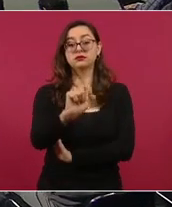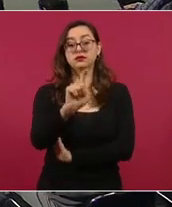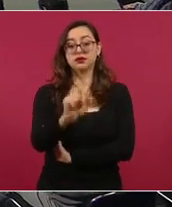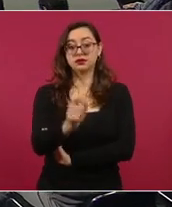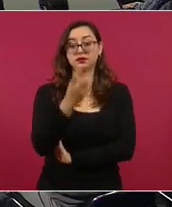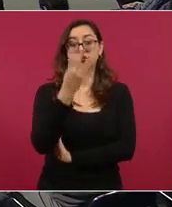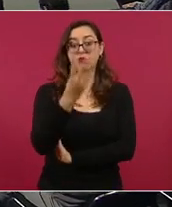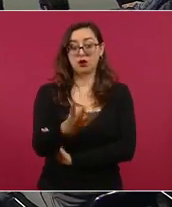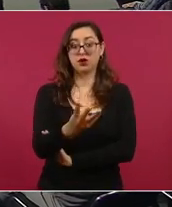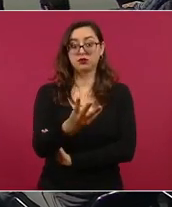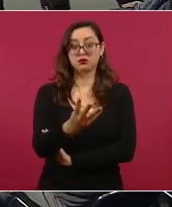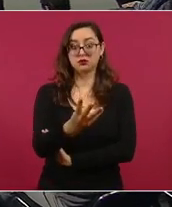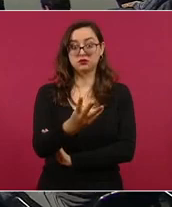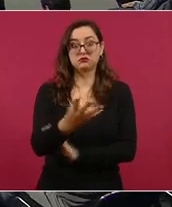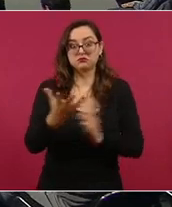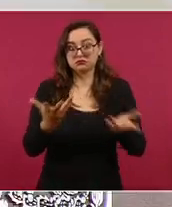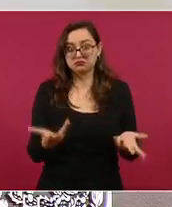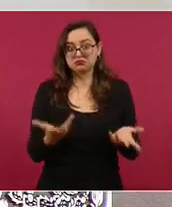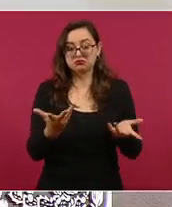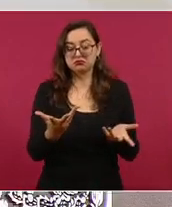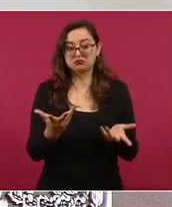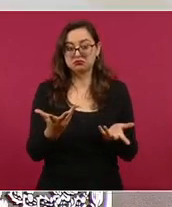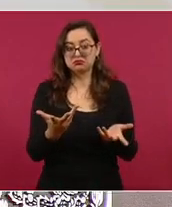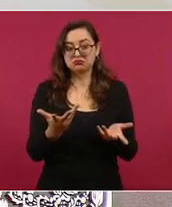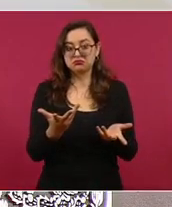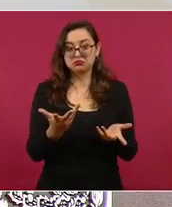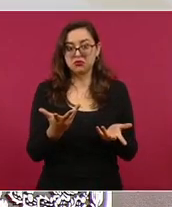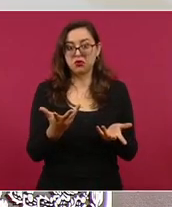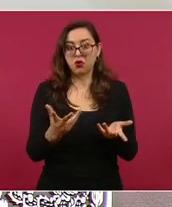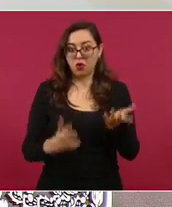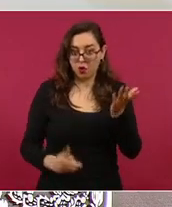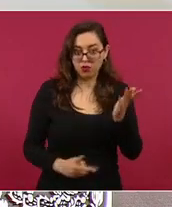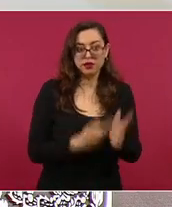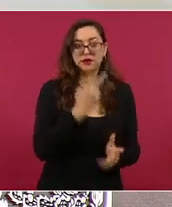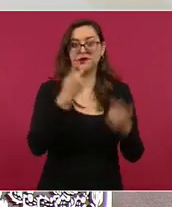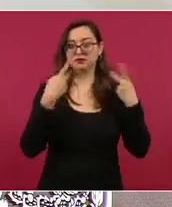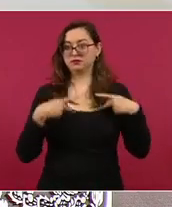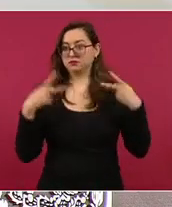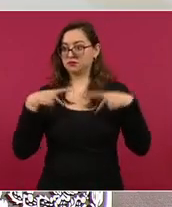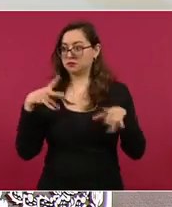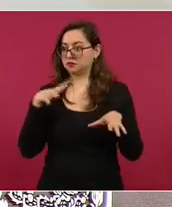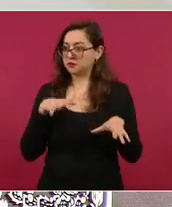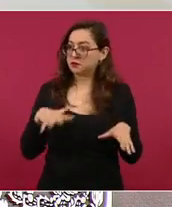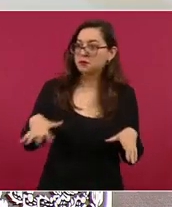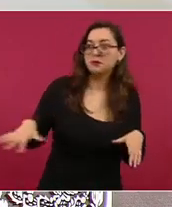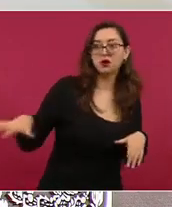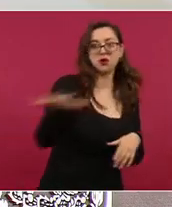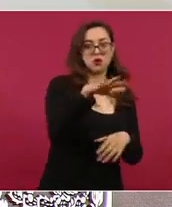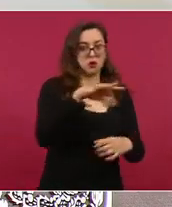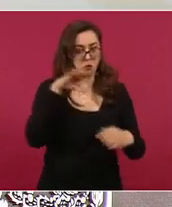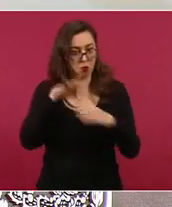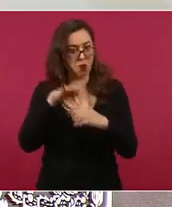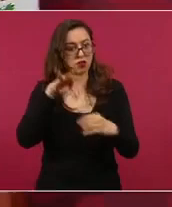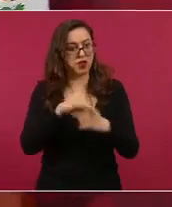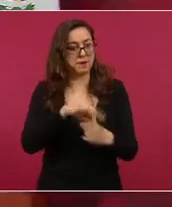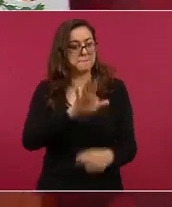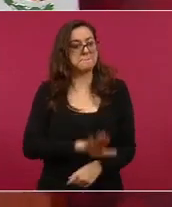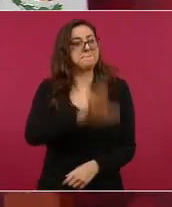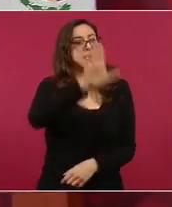pues va a ser también como un referéndum, una consulta. No solo se va a elegir